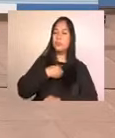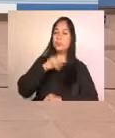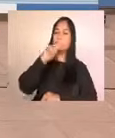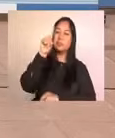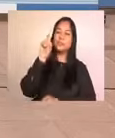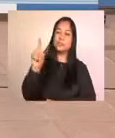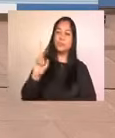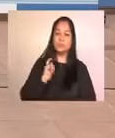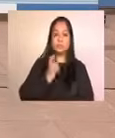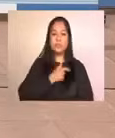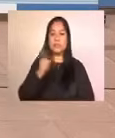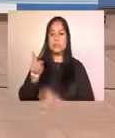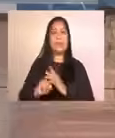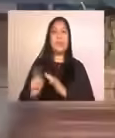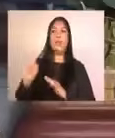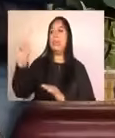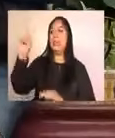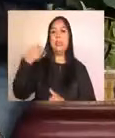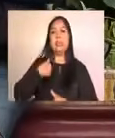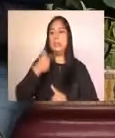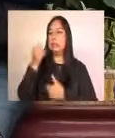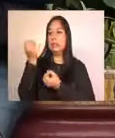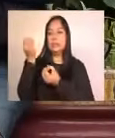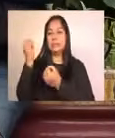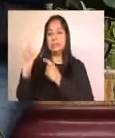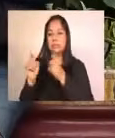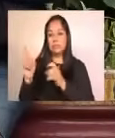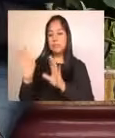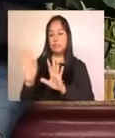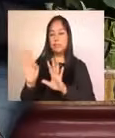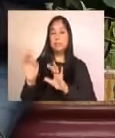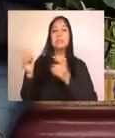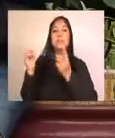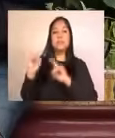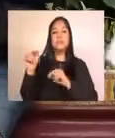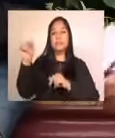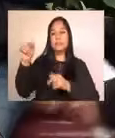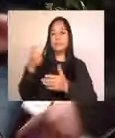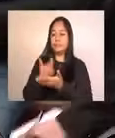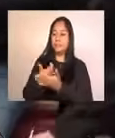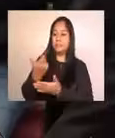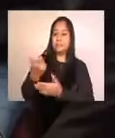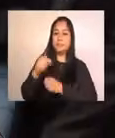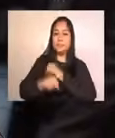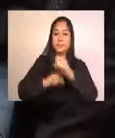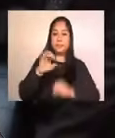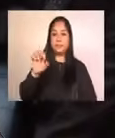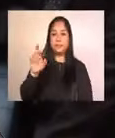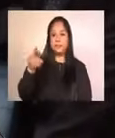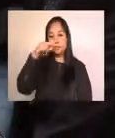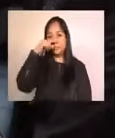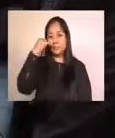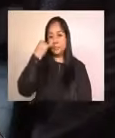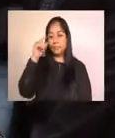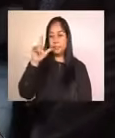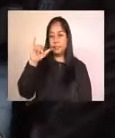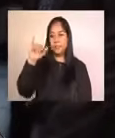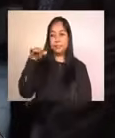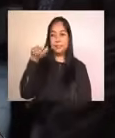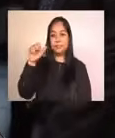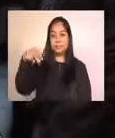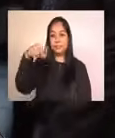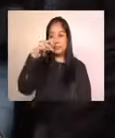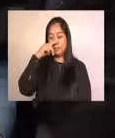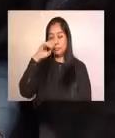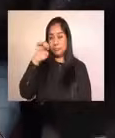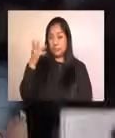usted salió corriendo y ya no pudimos abordarlo. Esta compra de unos fertilizantes, ¿ya se evaluó bien la